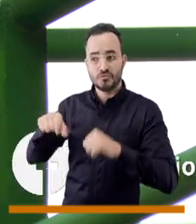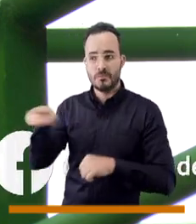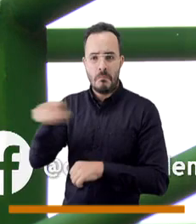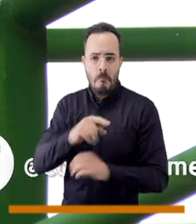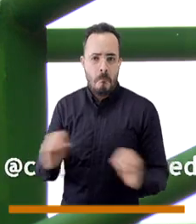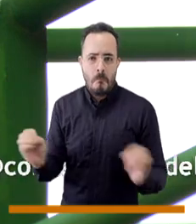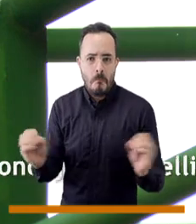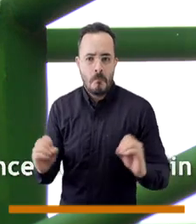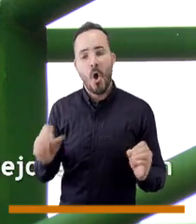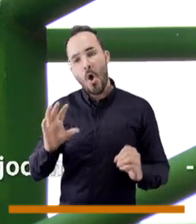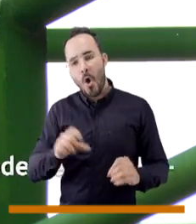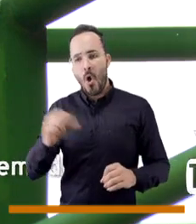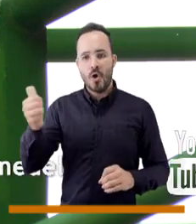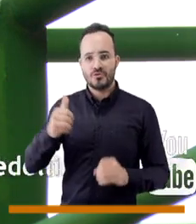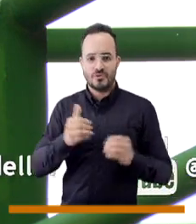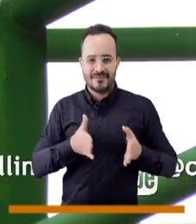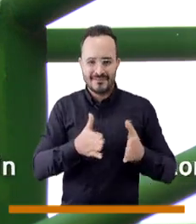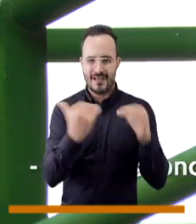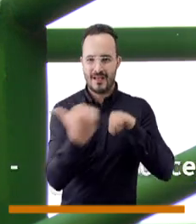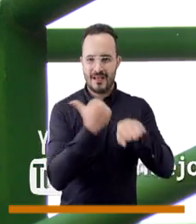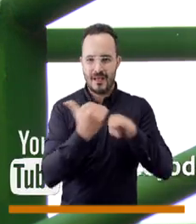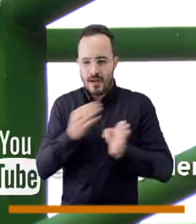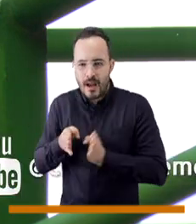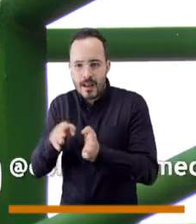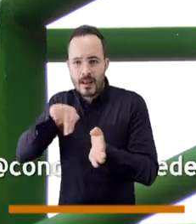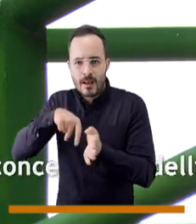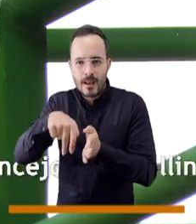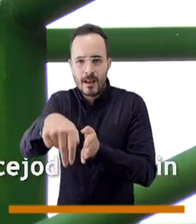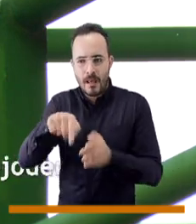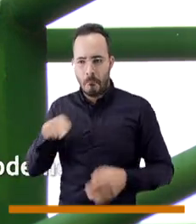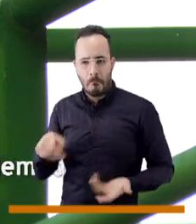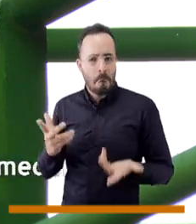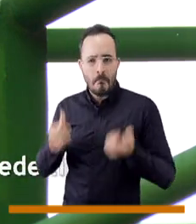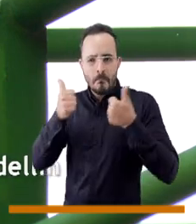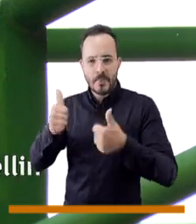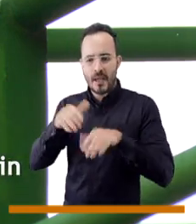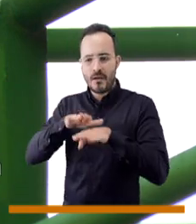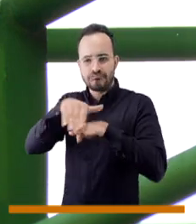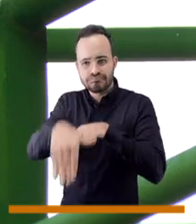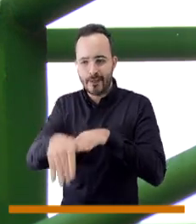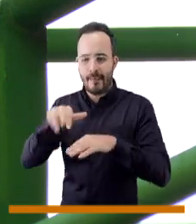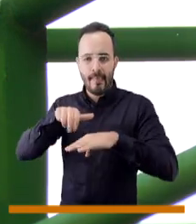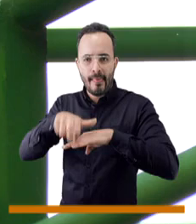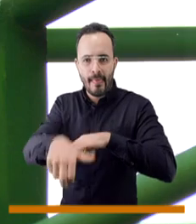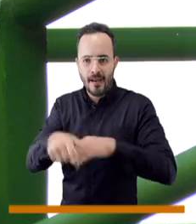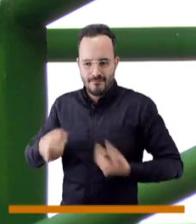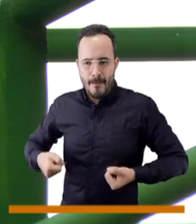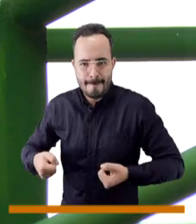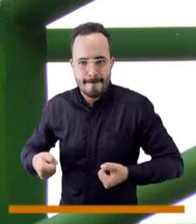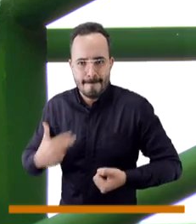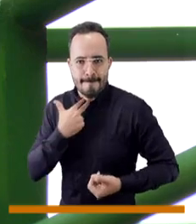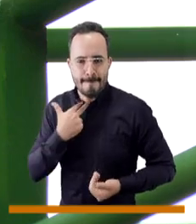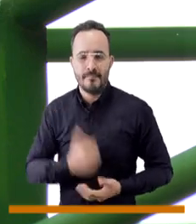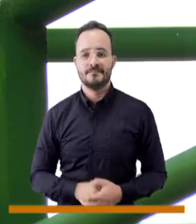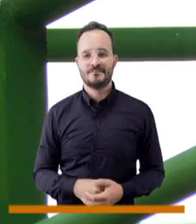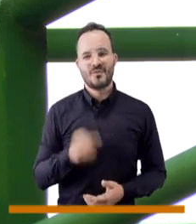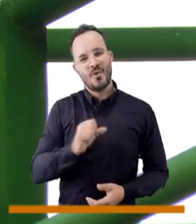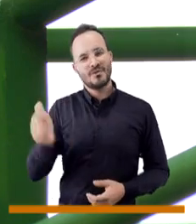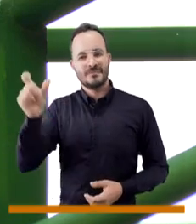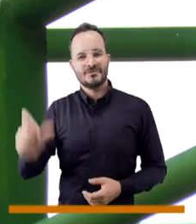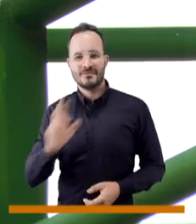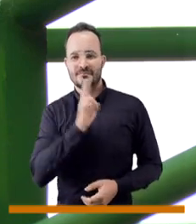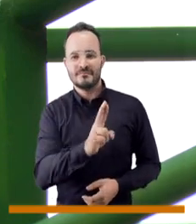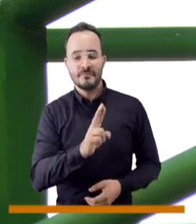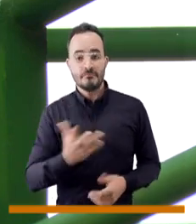eso. Adicional, en los andenes no hay rampas que les permita desplazarse de la mejor manera. Y arroba Amanda Tavares dice, un poco con